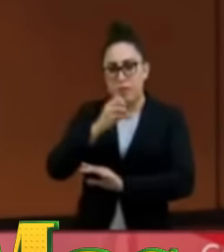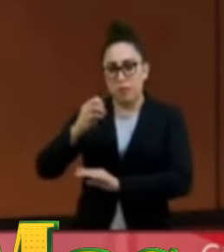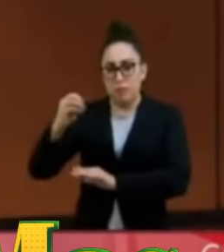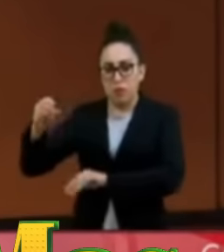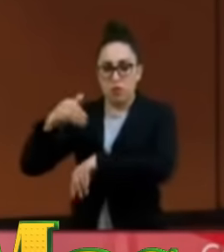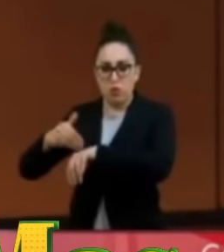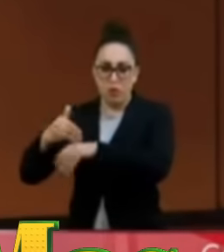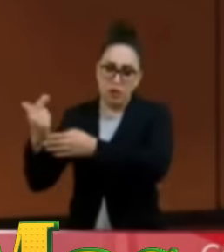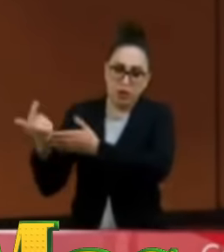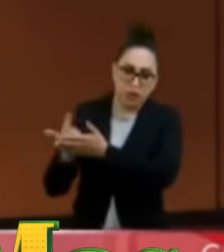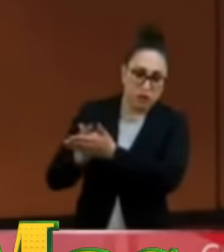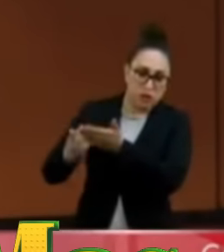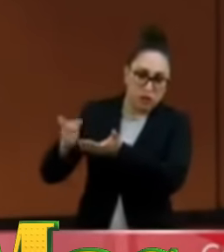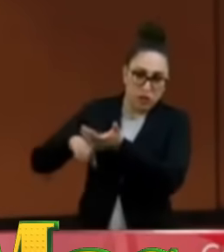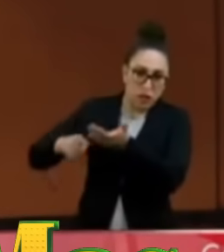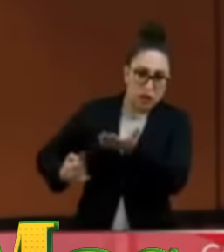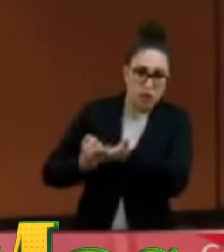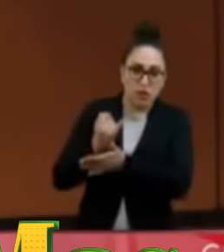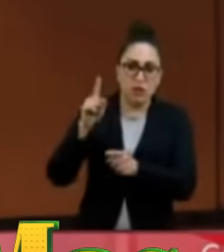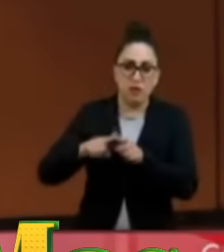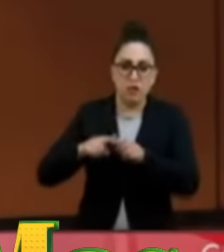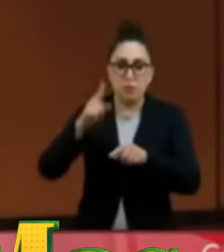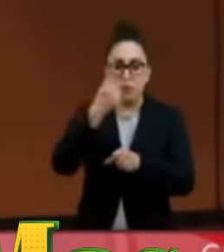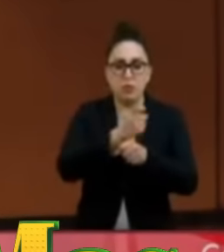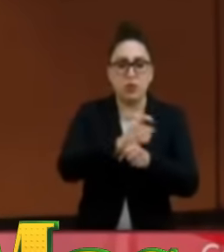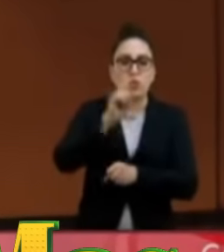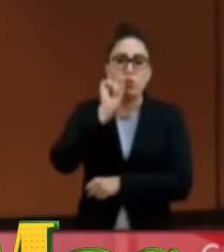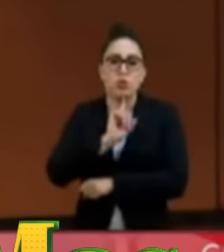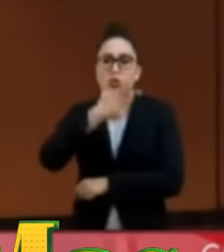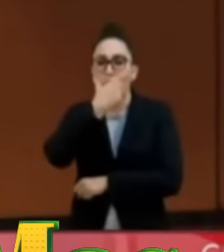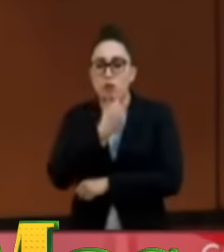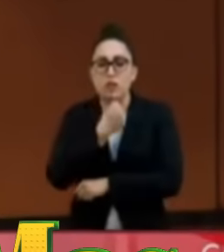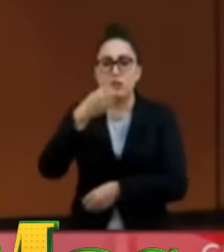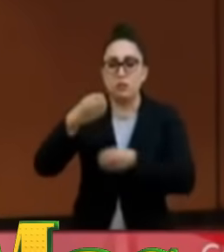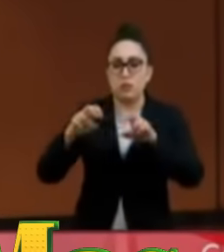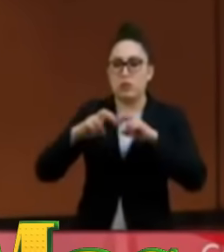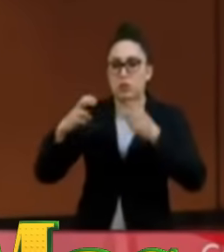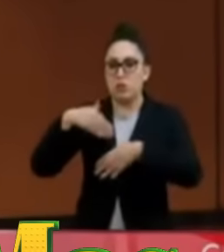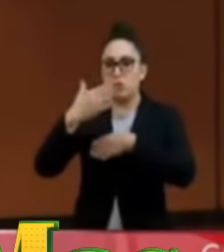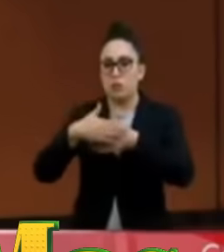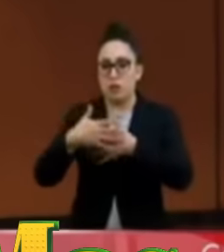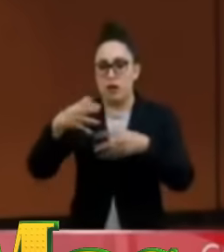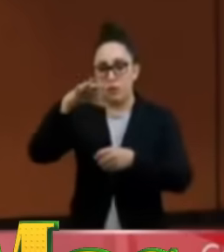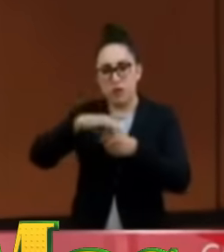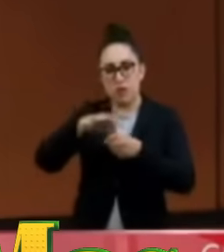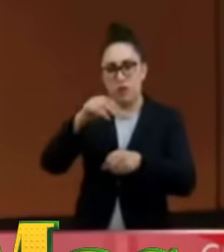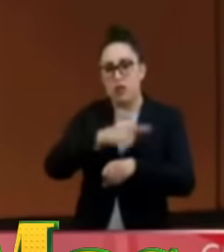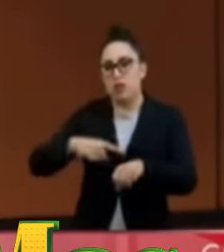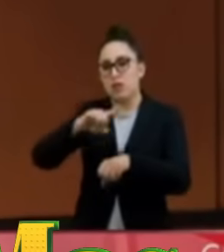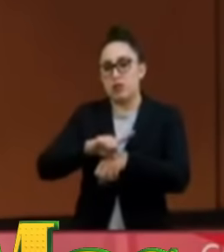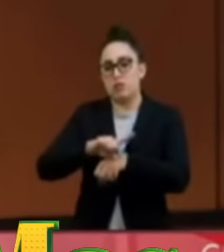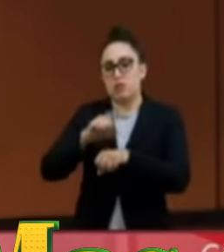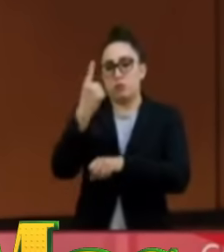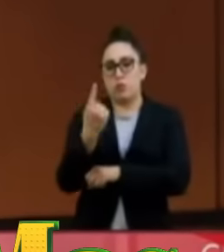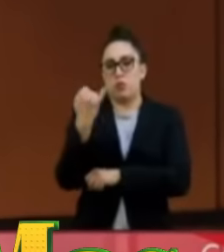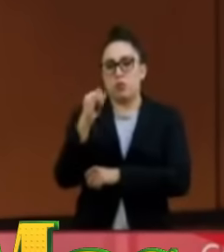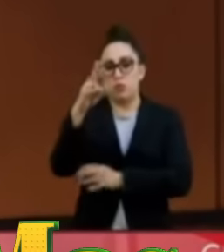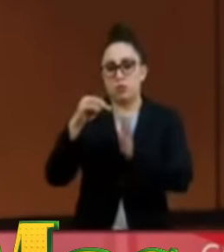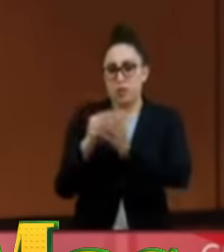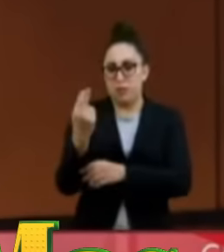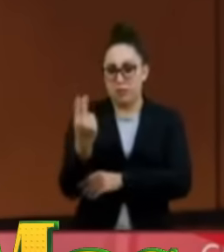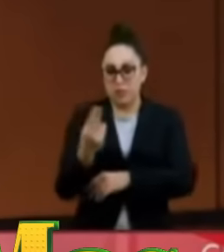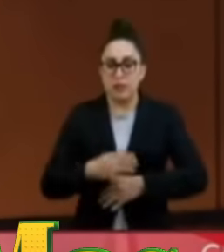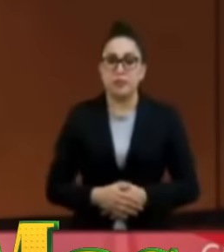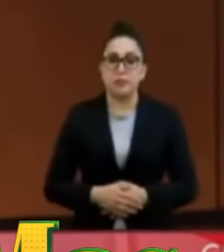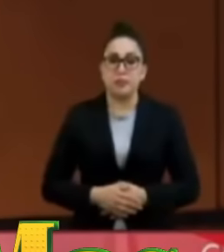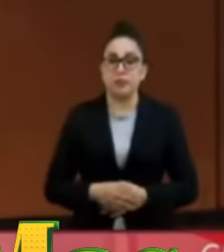se decidió quiénes son los primeros y las primeras juezas y magistradas que irán a la elección extraordinaria de 2025.